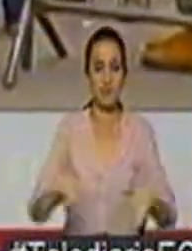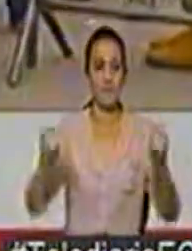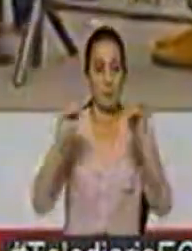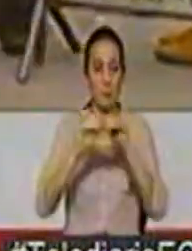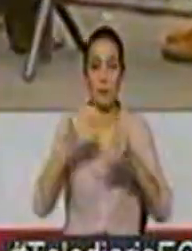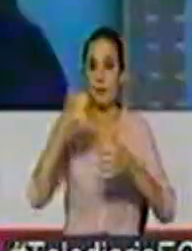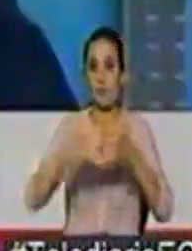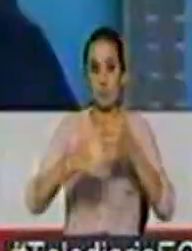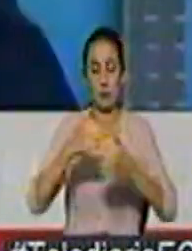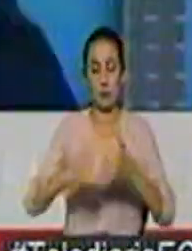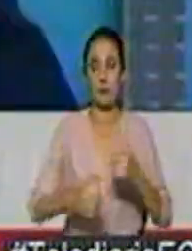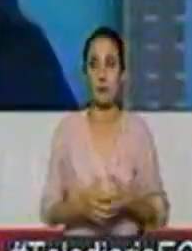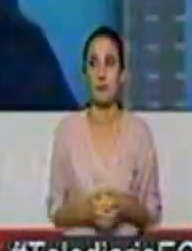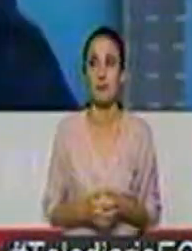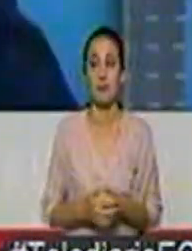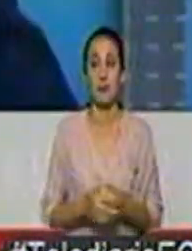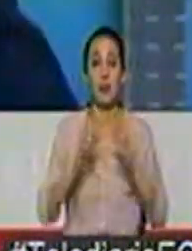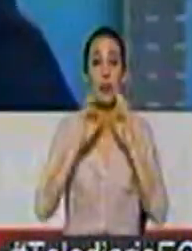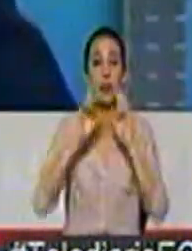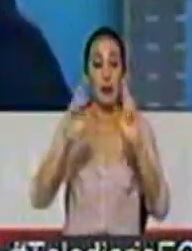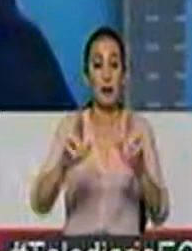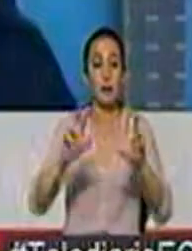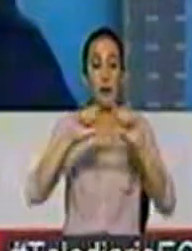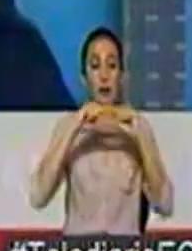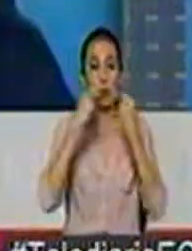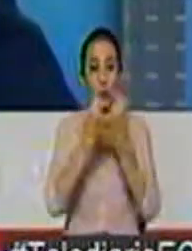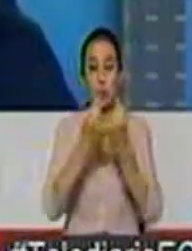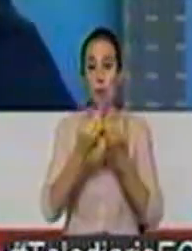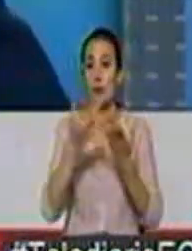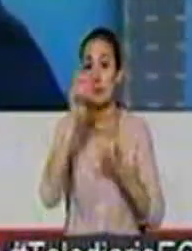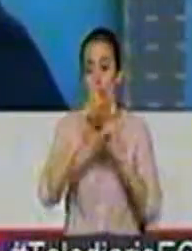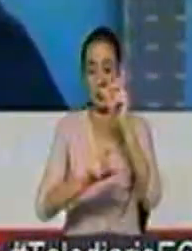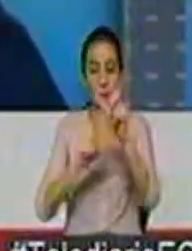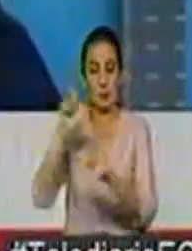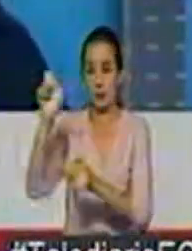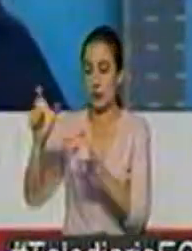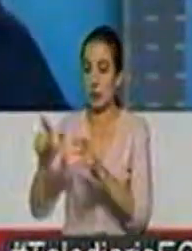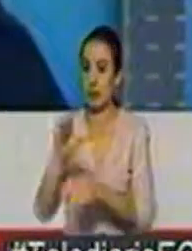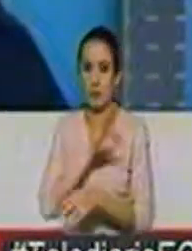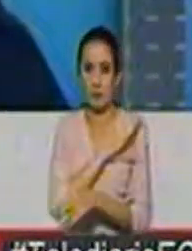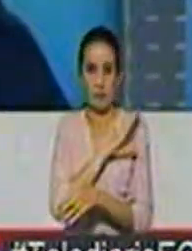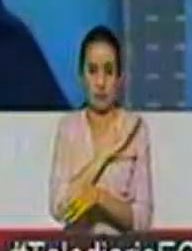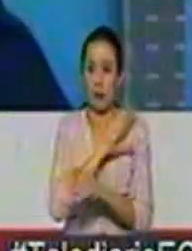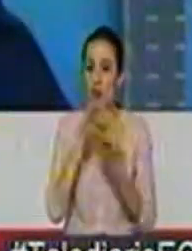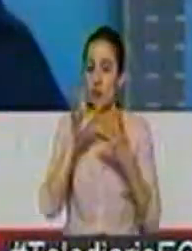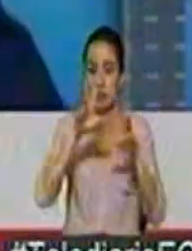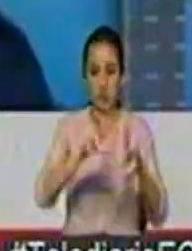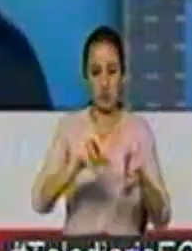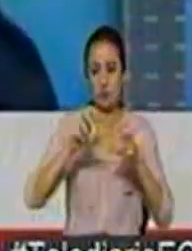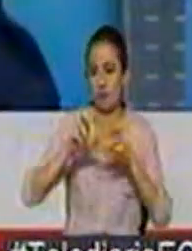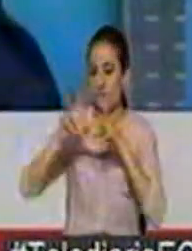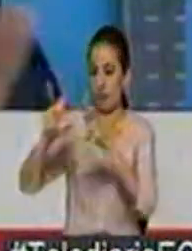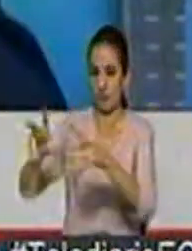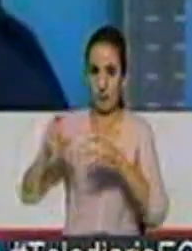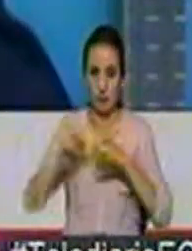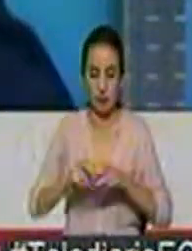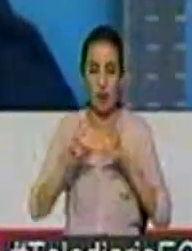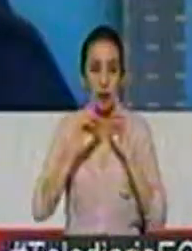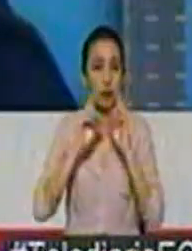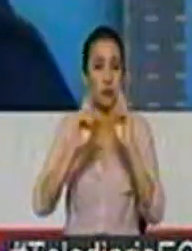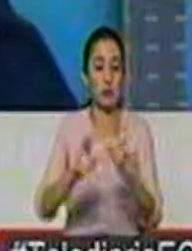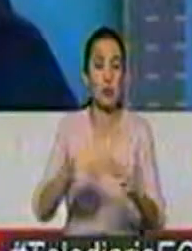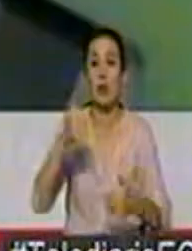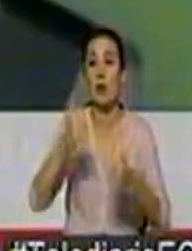las consecuencias. Consecuencias de luchas de espacio entre pandillas, consecuencias de pugnas de poder internos. Que han resultado en